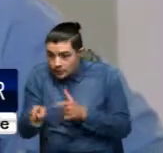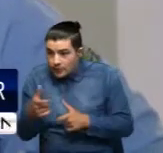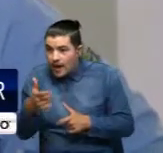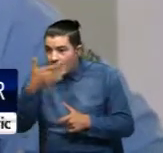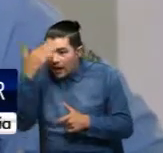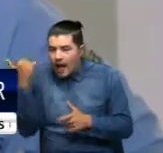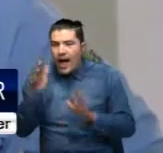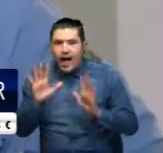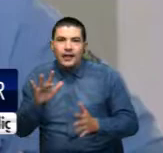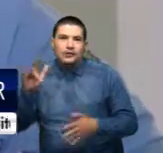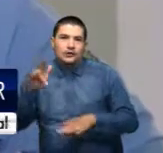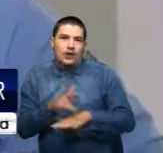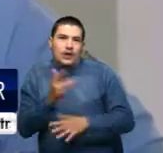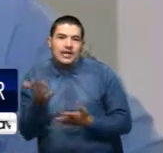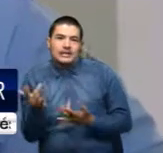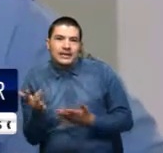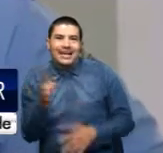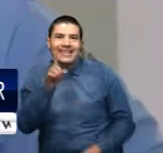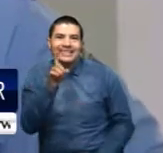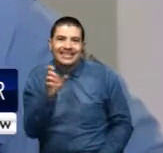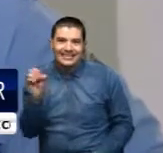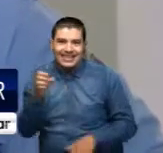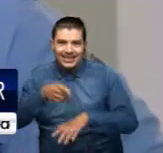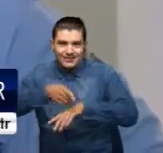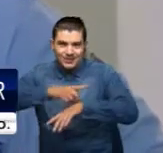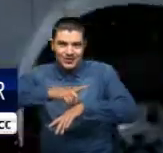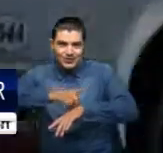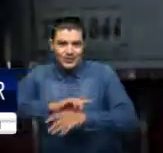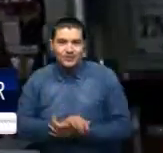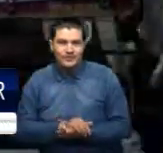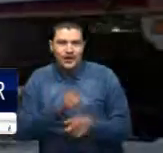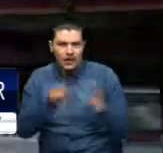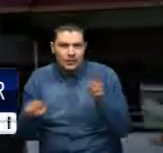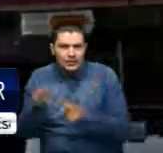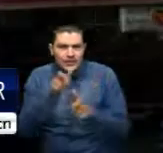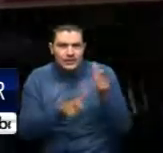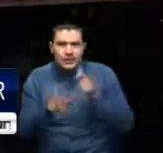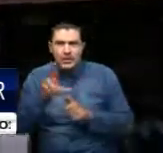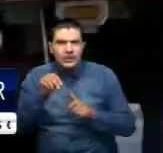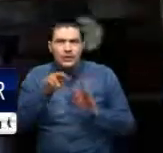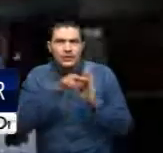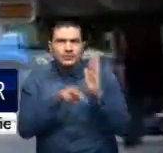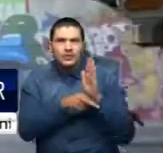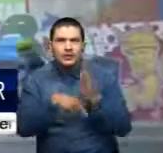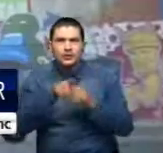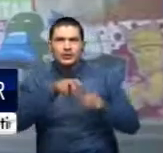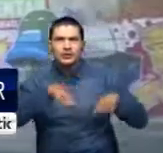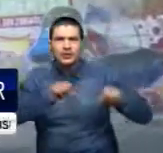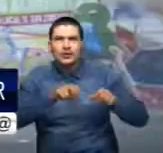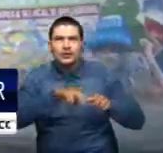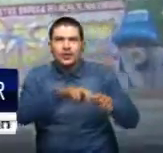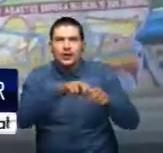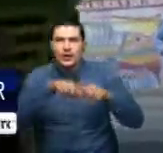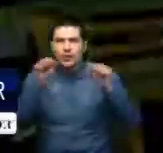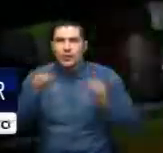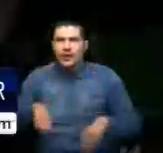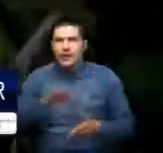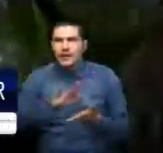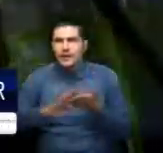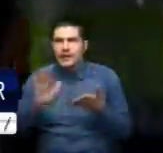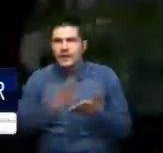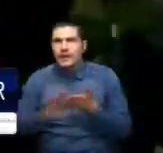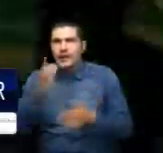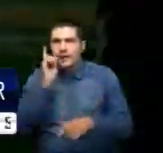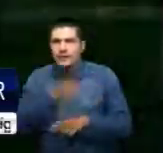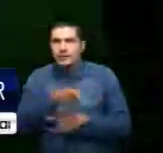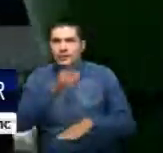que deja caer la carga algunas personas que no cumplen las normas de tránsito cuando se transportan en motocicleta puedan subsanar la causa